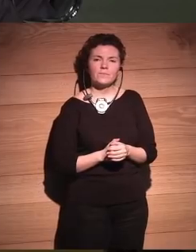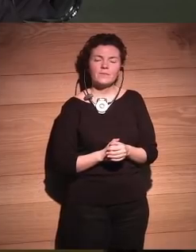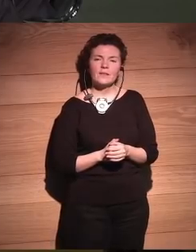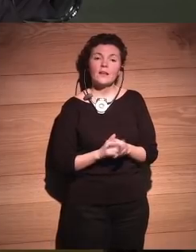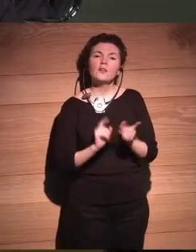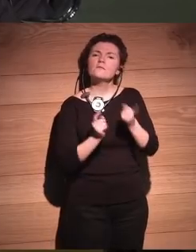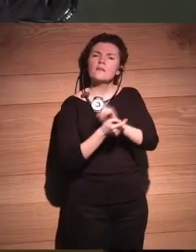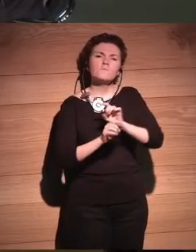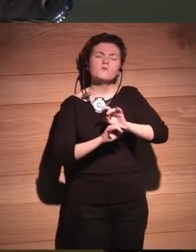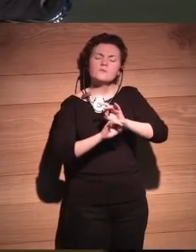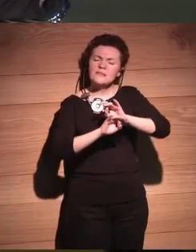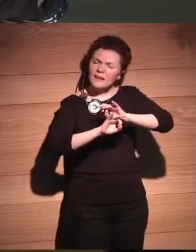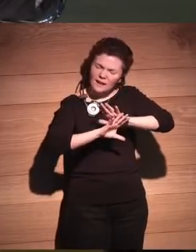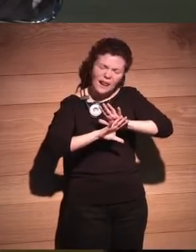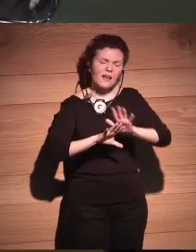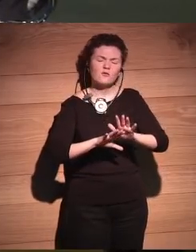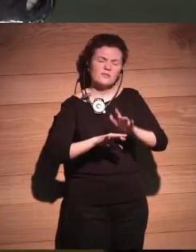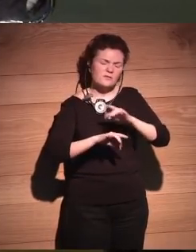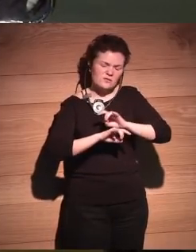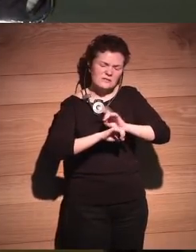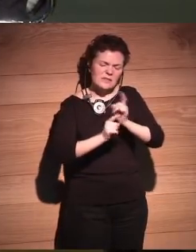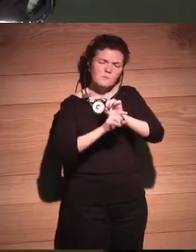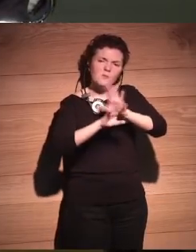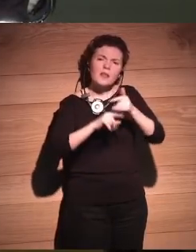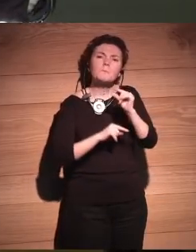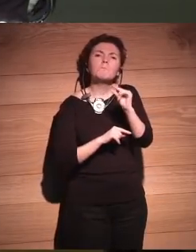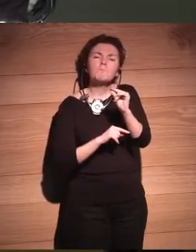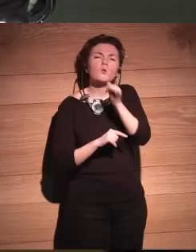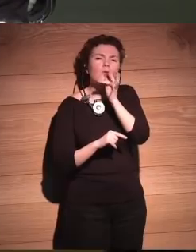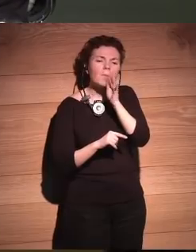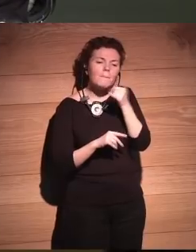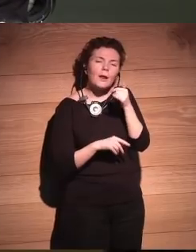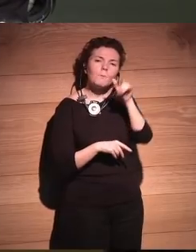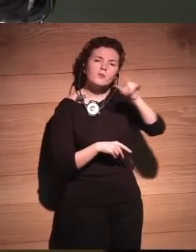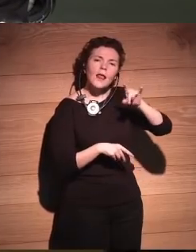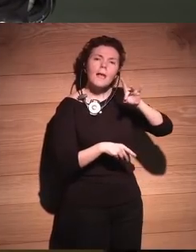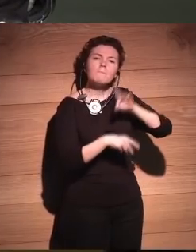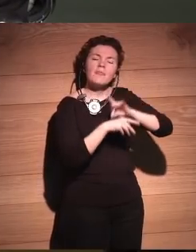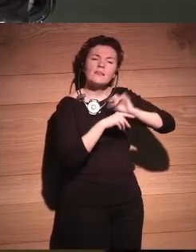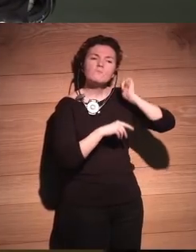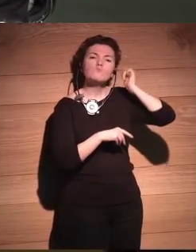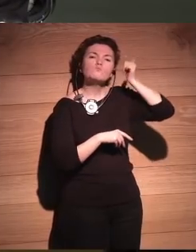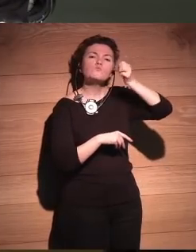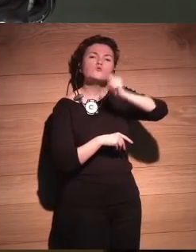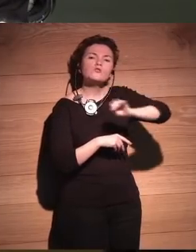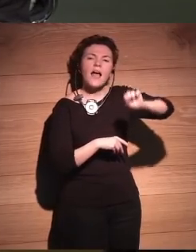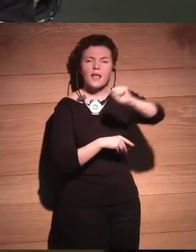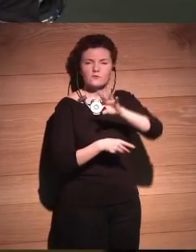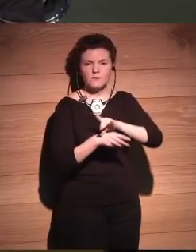los cambios, claro, son pequeños, pero estamos tratando con pacientes que llevan muchos años con la